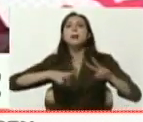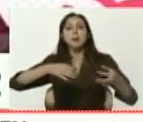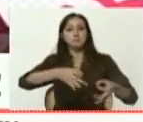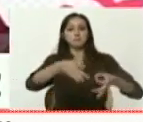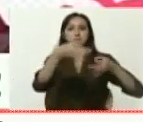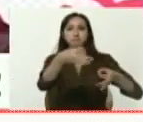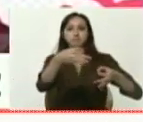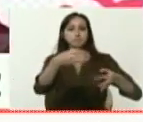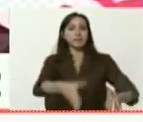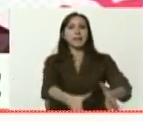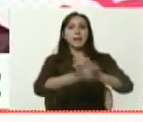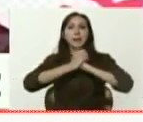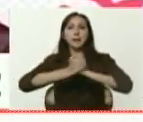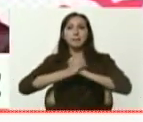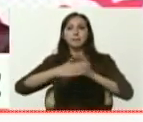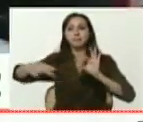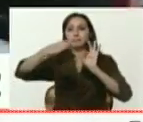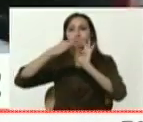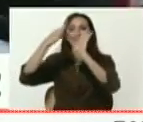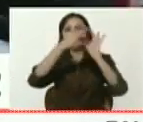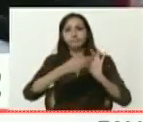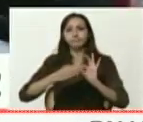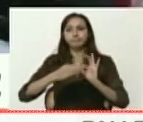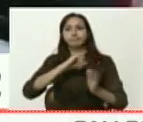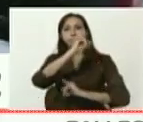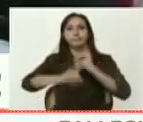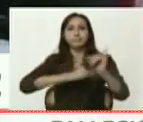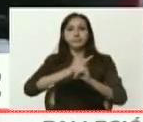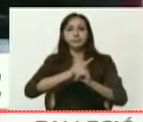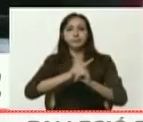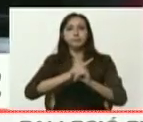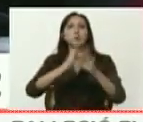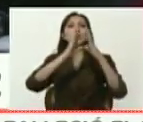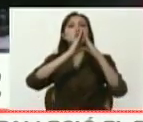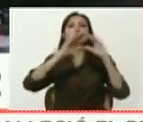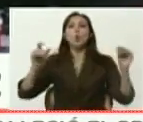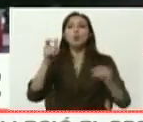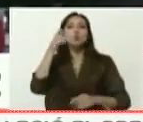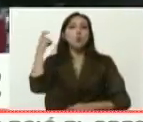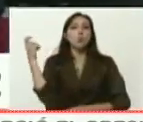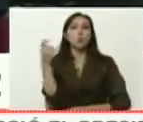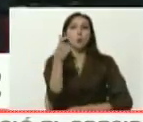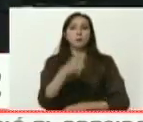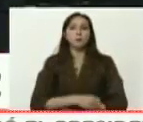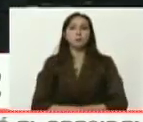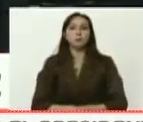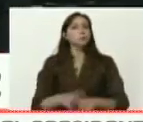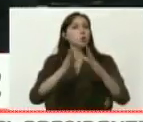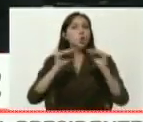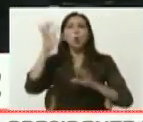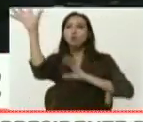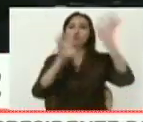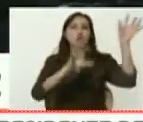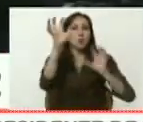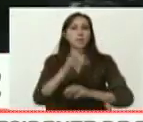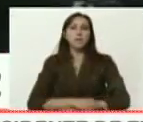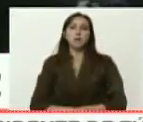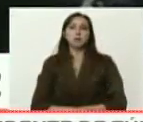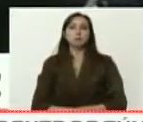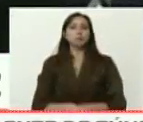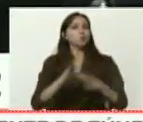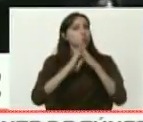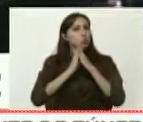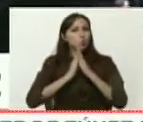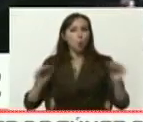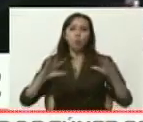amistad auspiciado internacionalmente por todos los pueblos, los Estados y las naciones